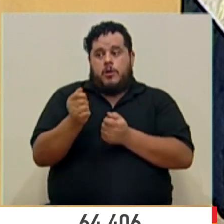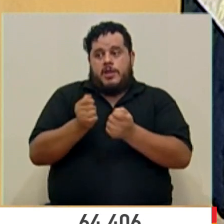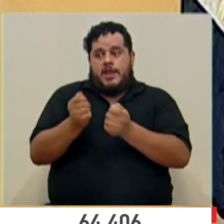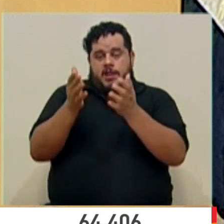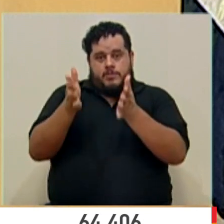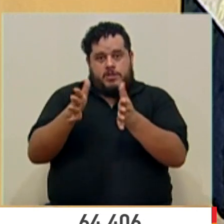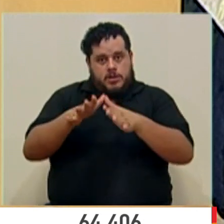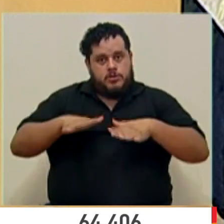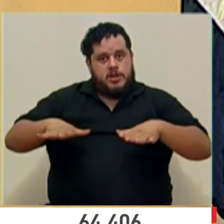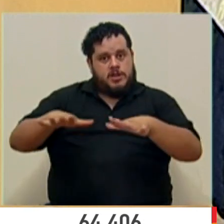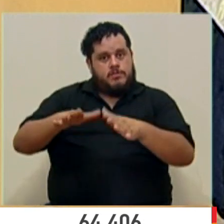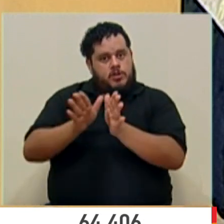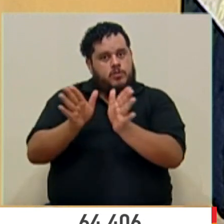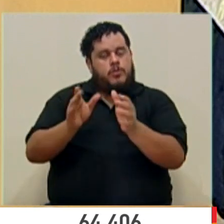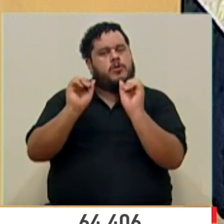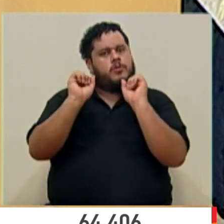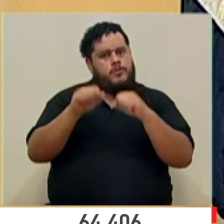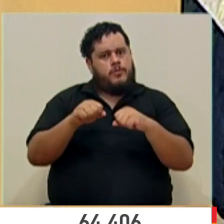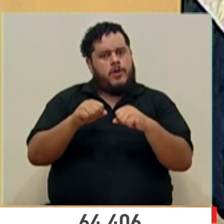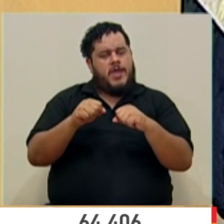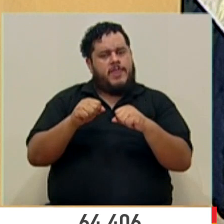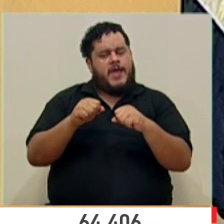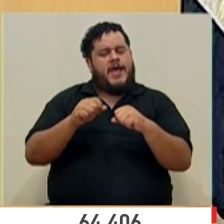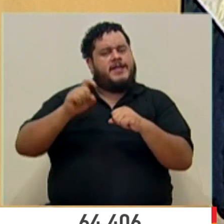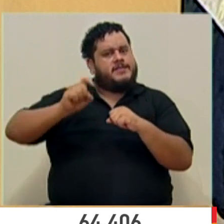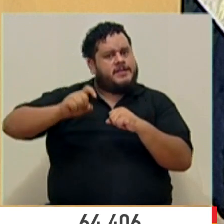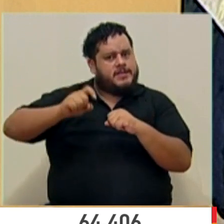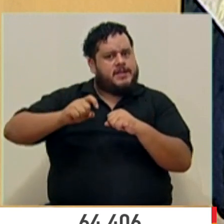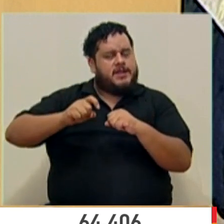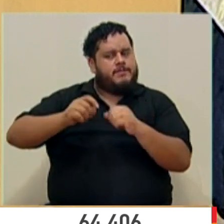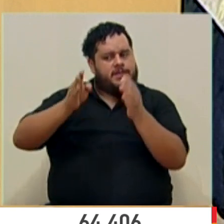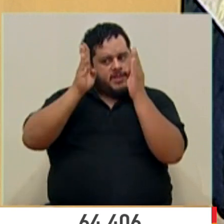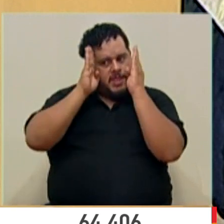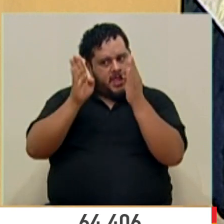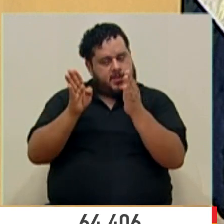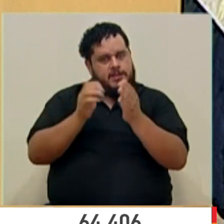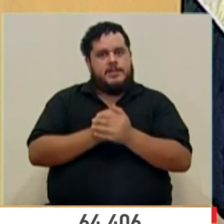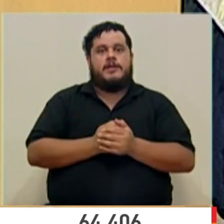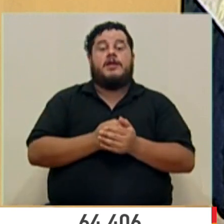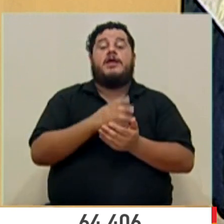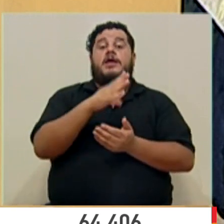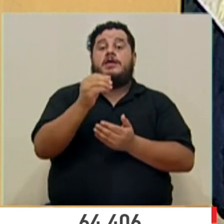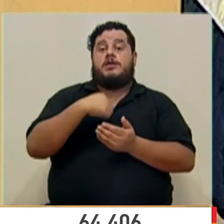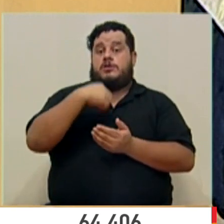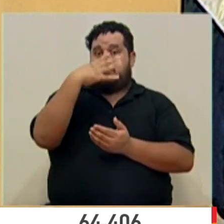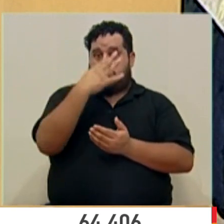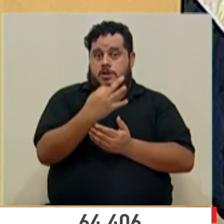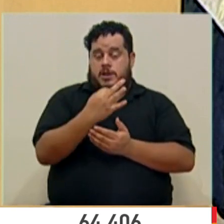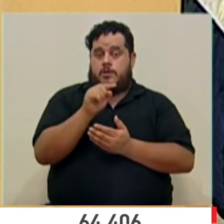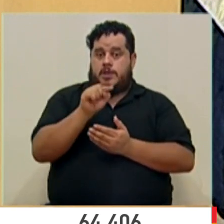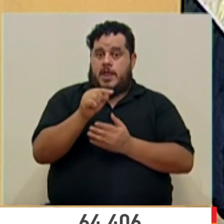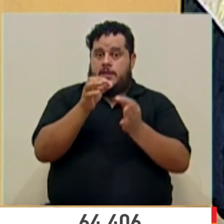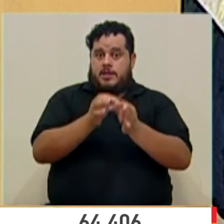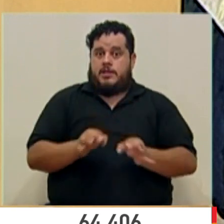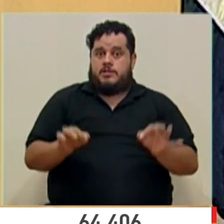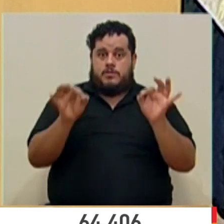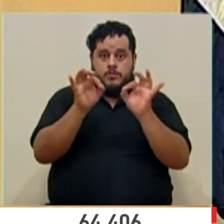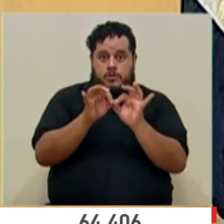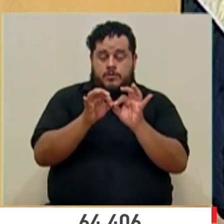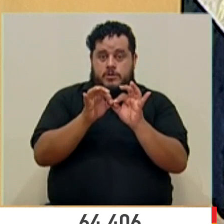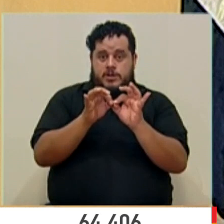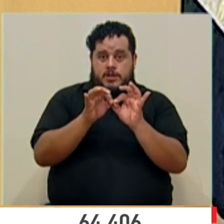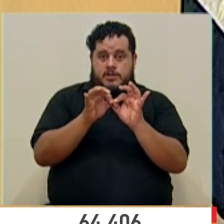administrador del espacio público pueda necesariamente atender. Y creo que aquí es muy